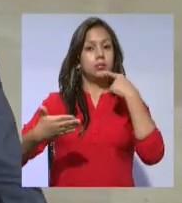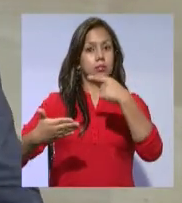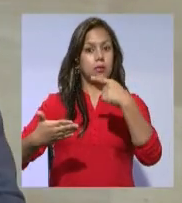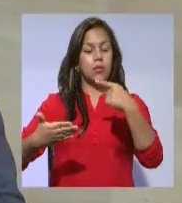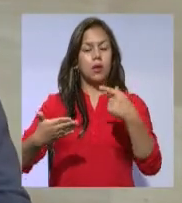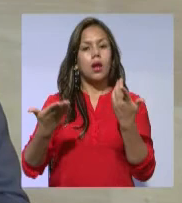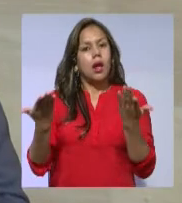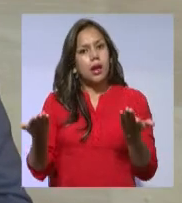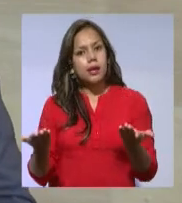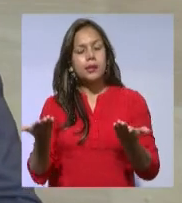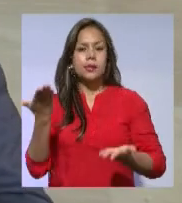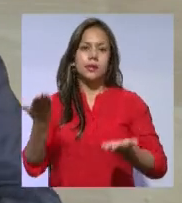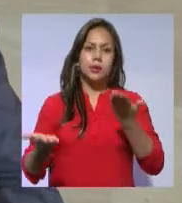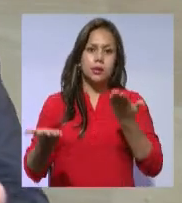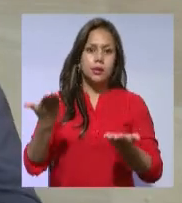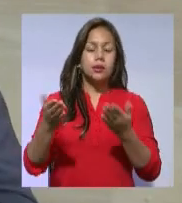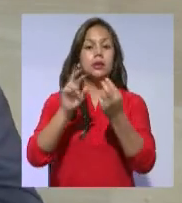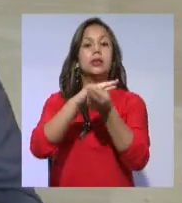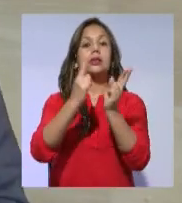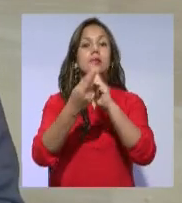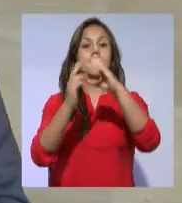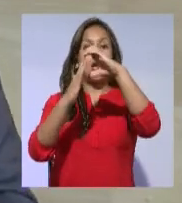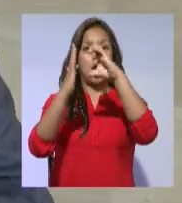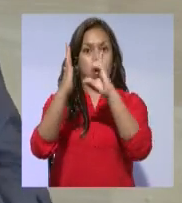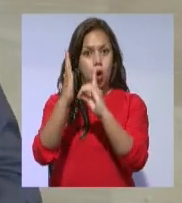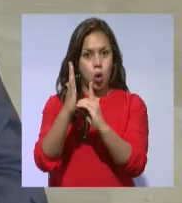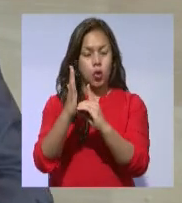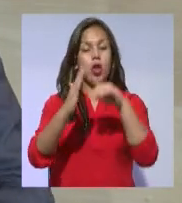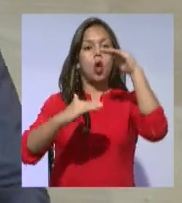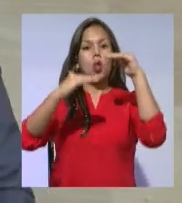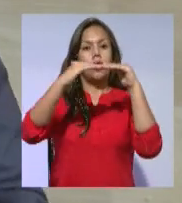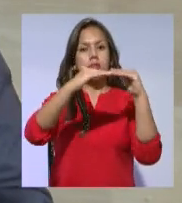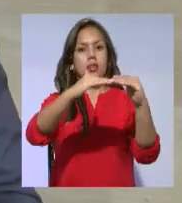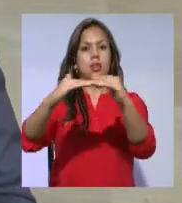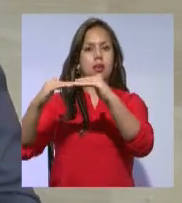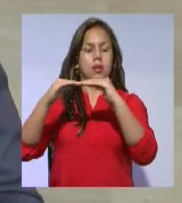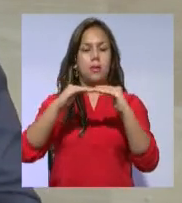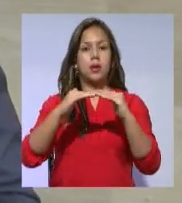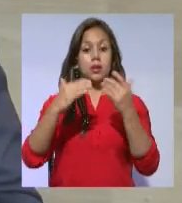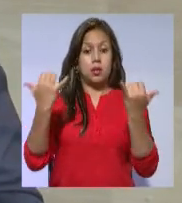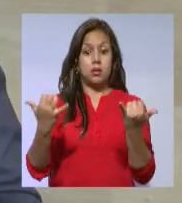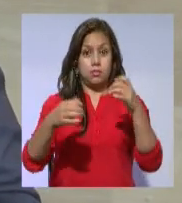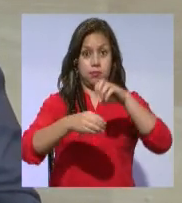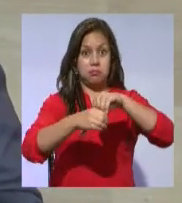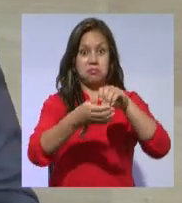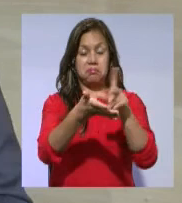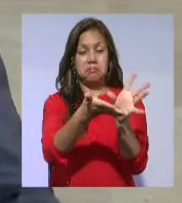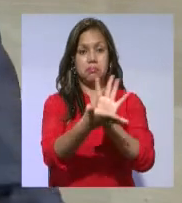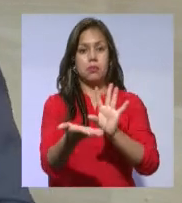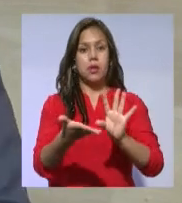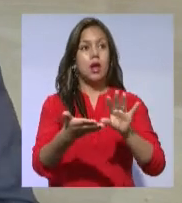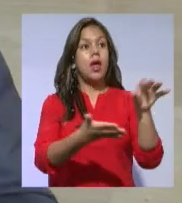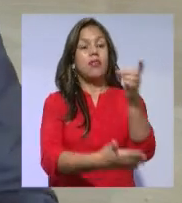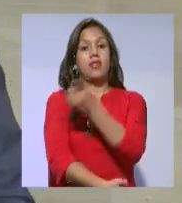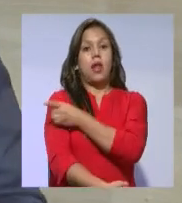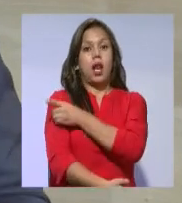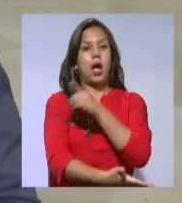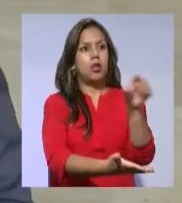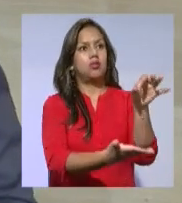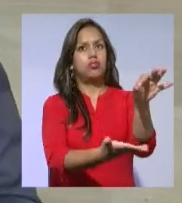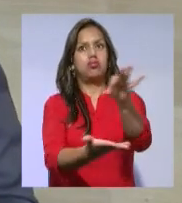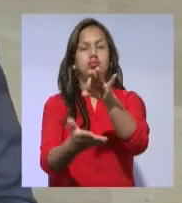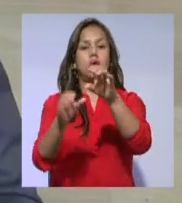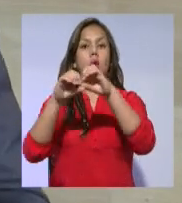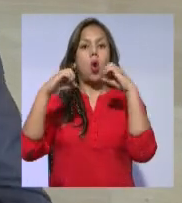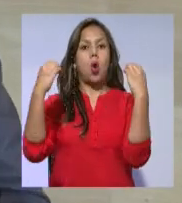no descarta que se reforme el código de la democracia aquí en el salón josé mejía lequerica y ante la presencia de delegadas de diversas organizaciones